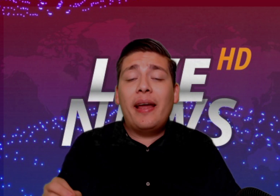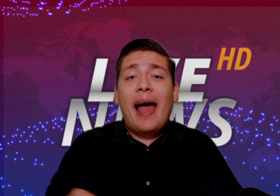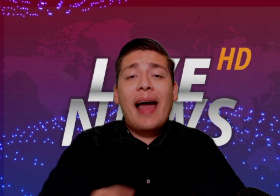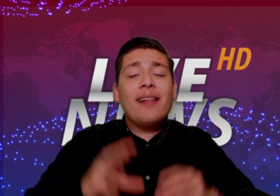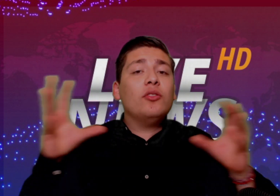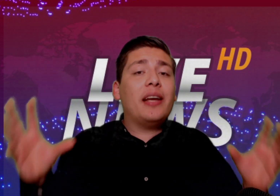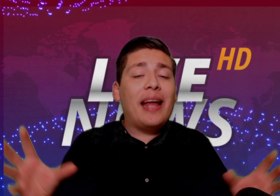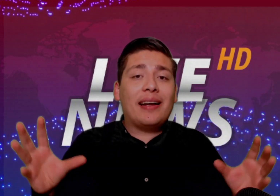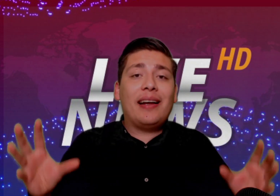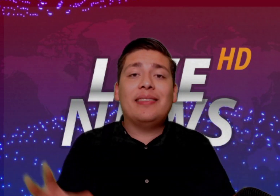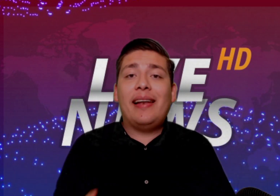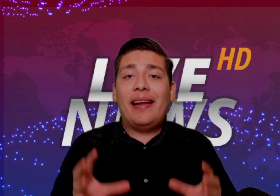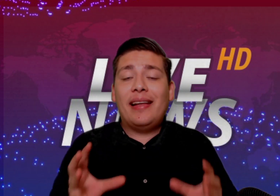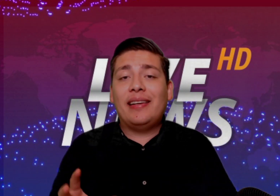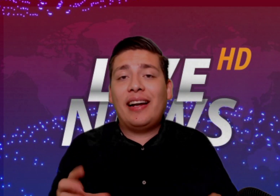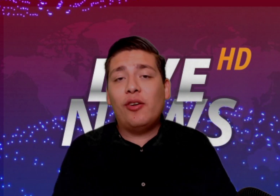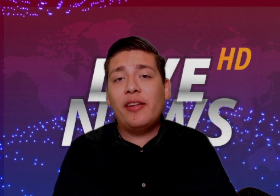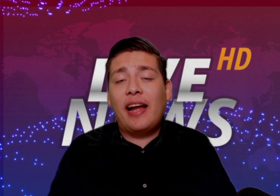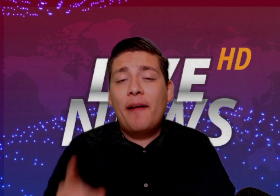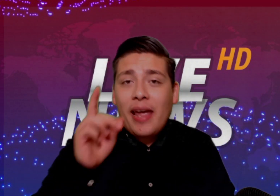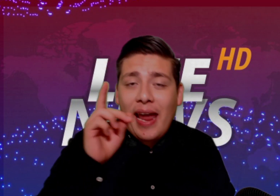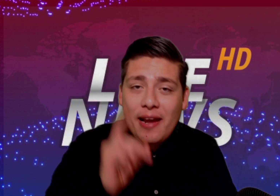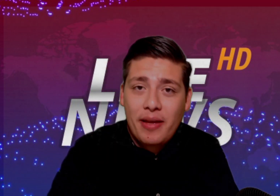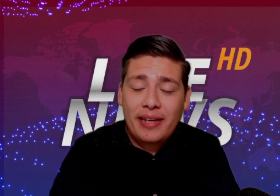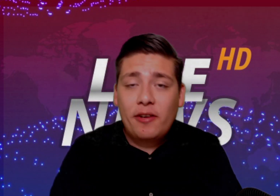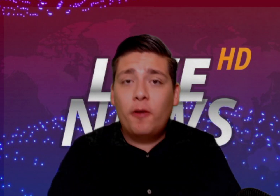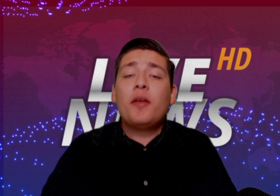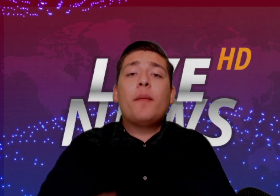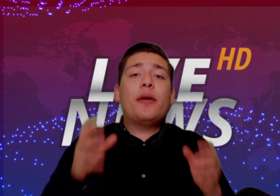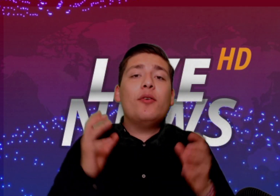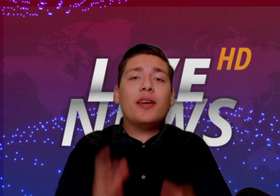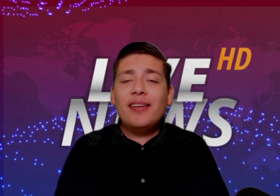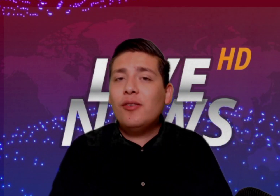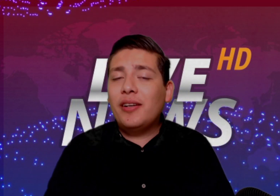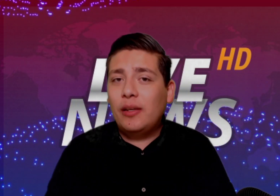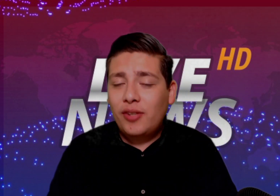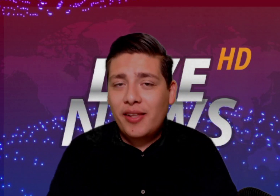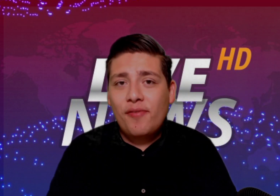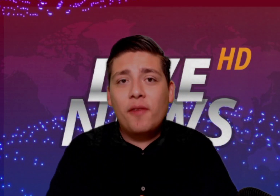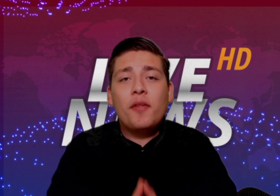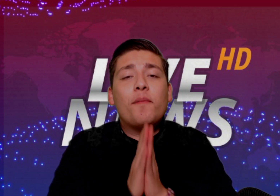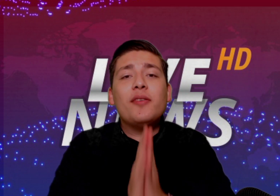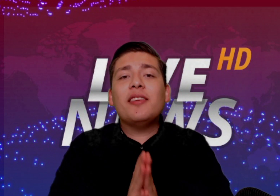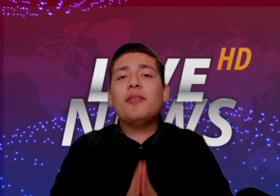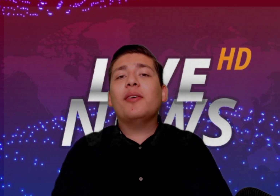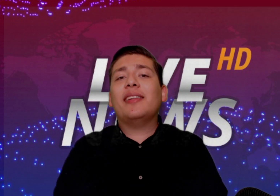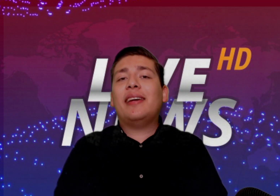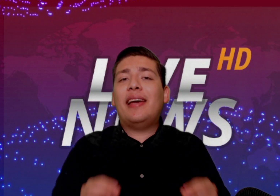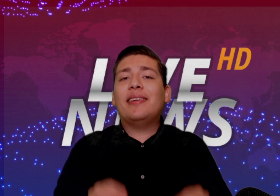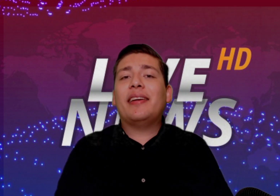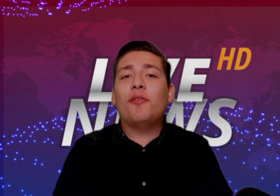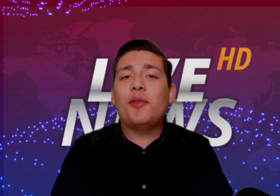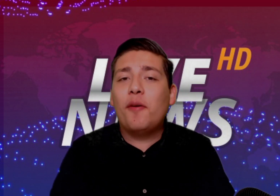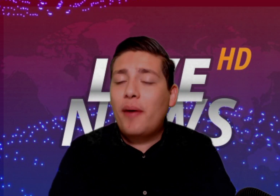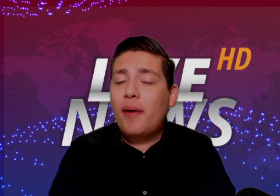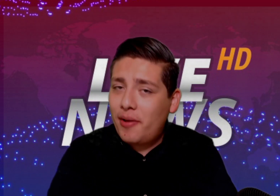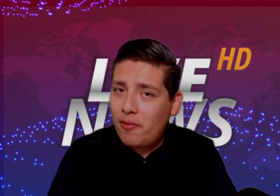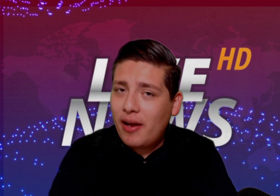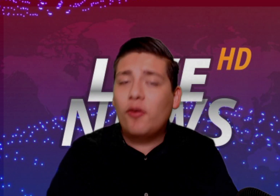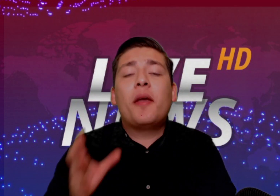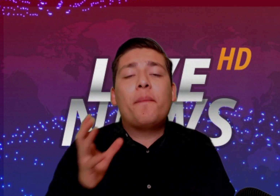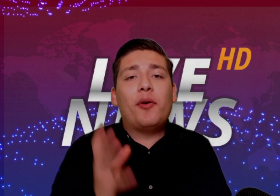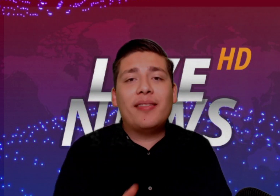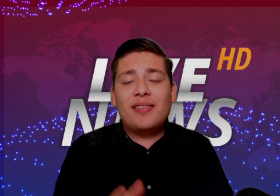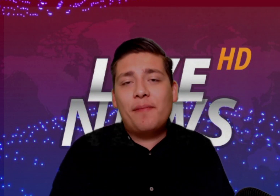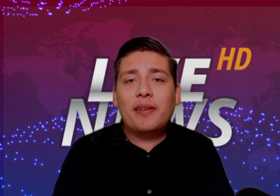super altos jerarcas de la iglesia católica en México. ¿Pero qué es lo que está sucediendo? Pues te invito a que te quedes aquí conmigo para